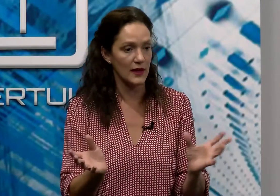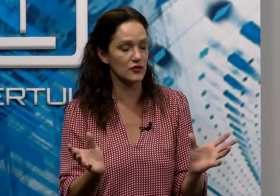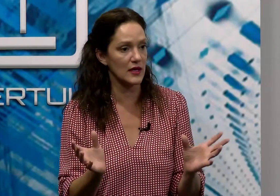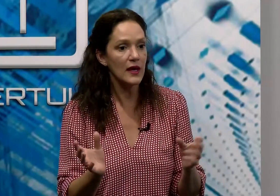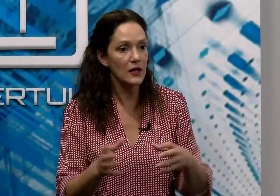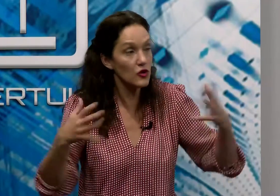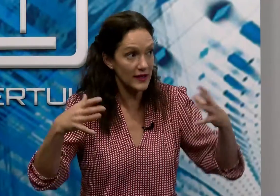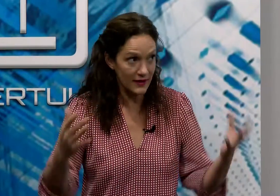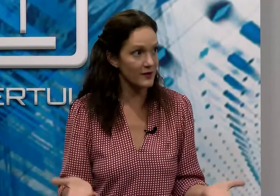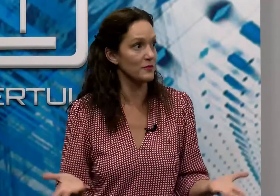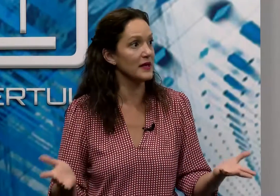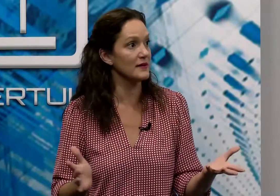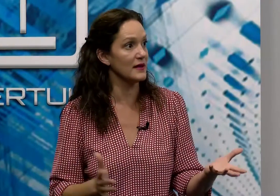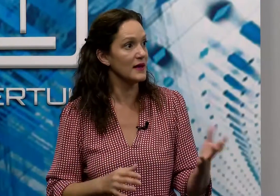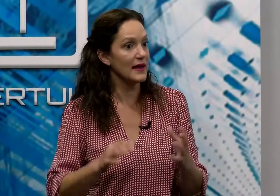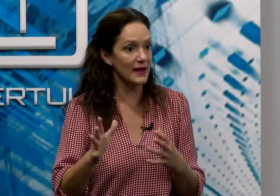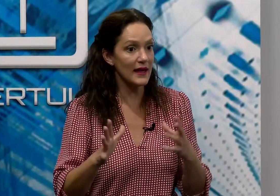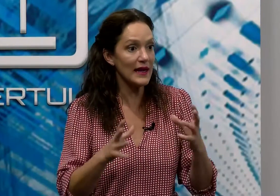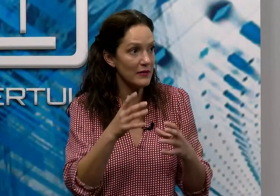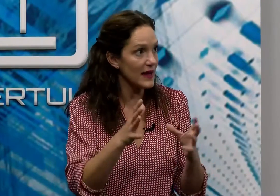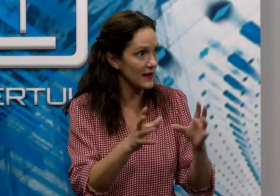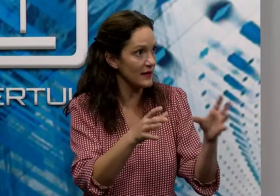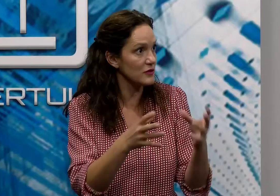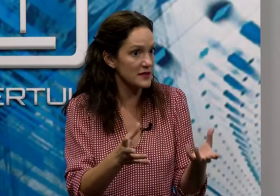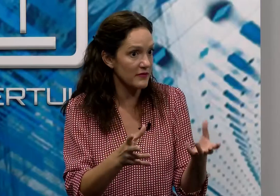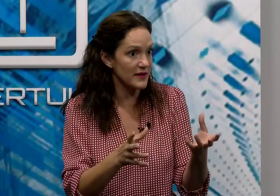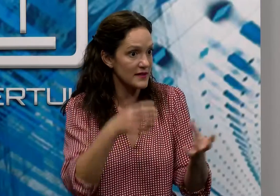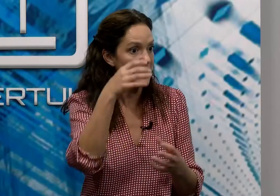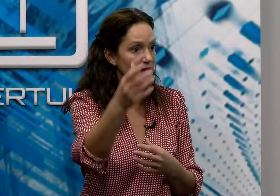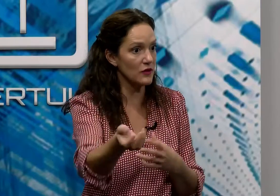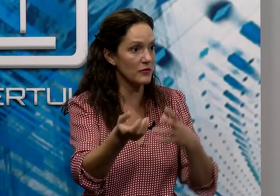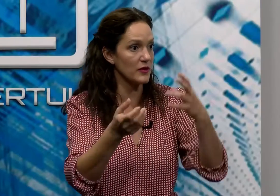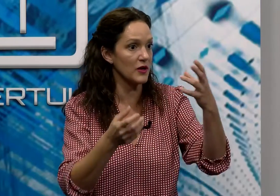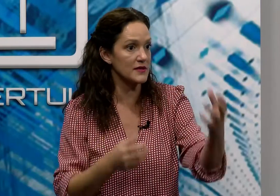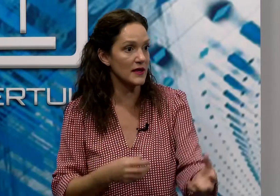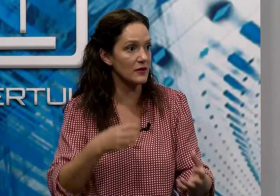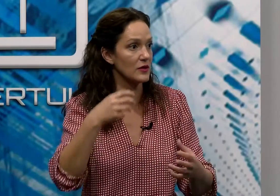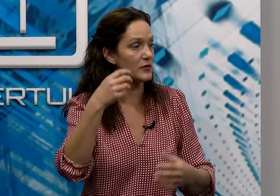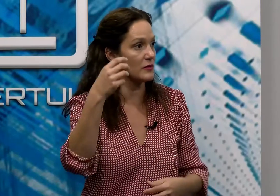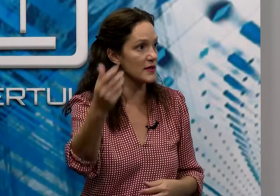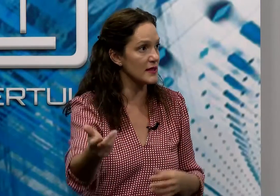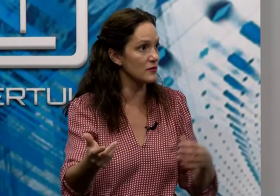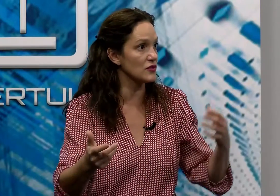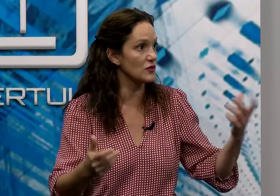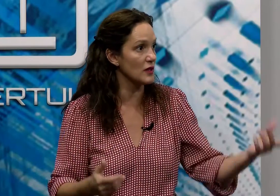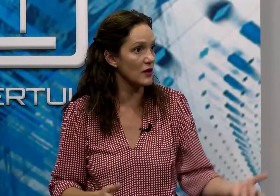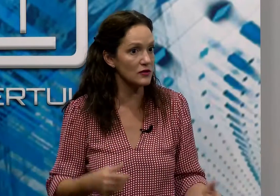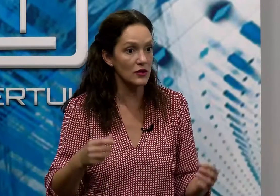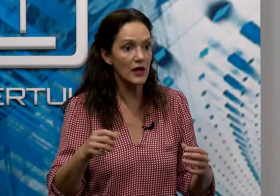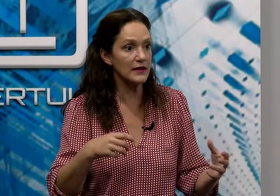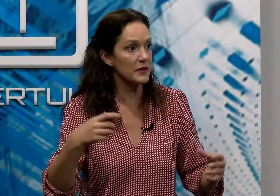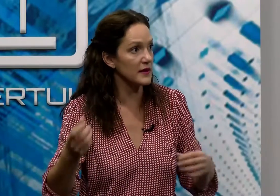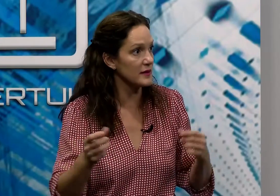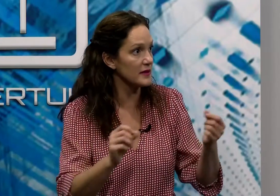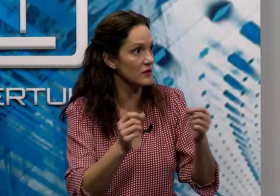mismo. Entonces, lo que nadie comprende es el baile dentro de esa fase de lo que podemos hacer, de lo que no podemos hacer en un sitio y en el